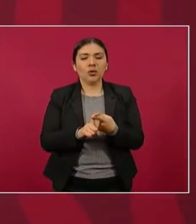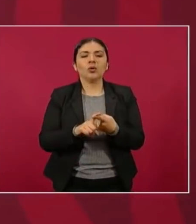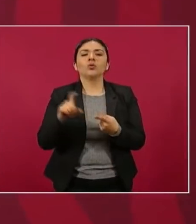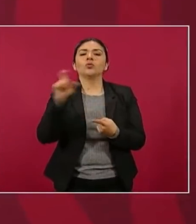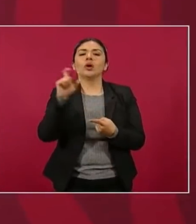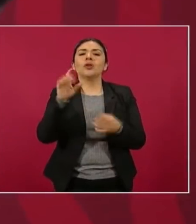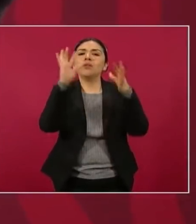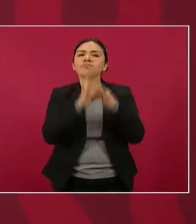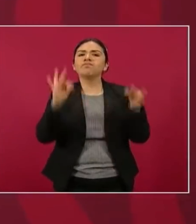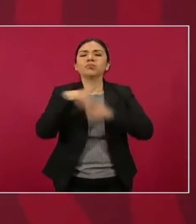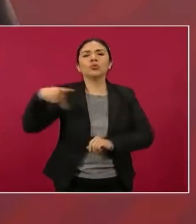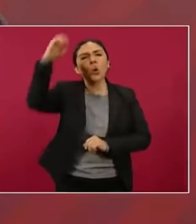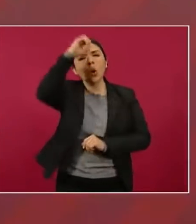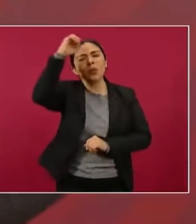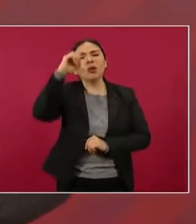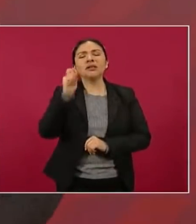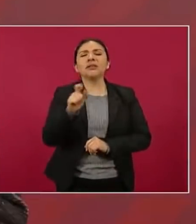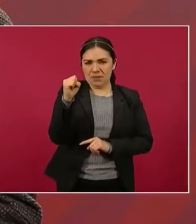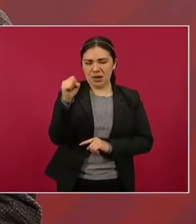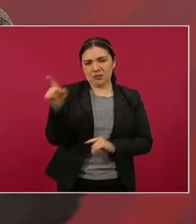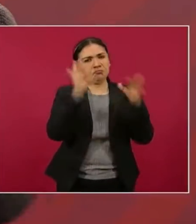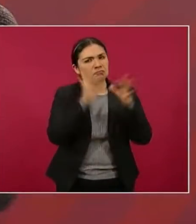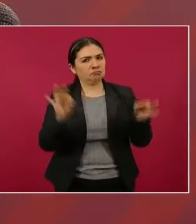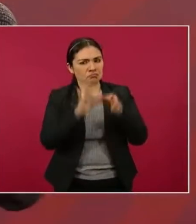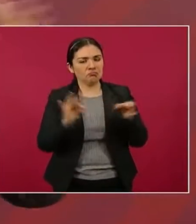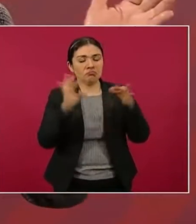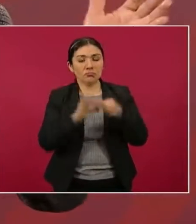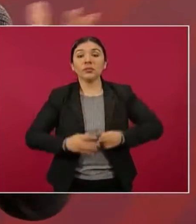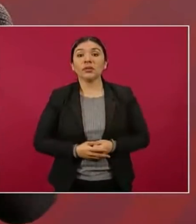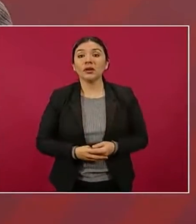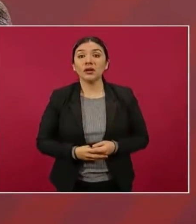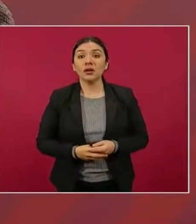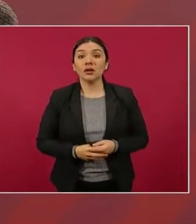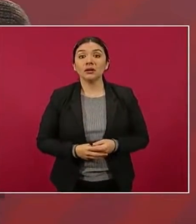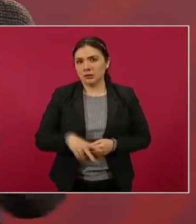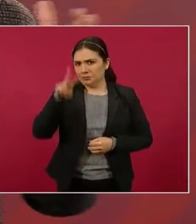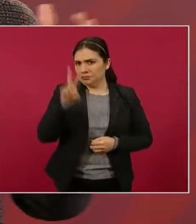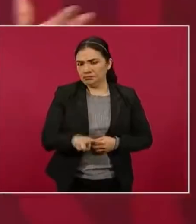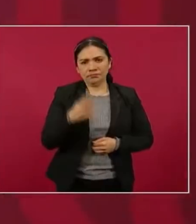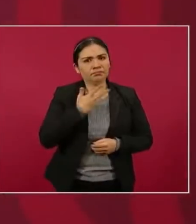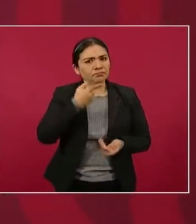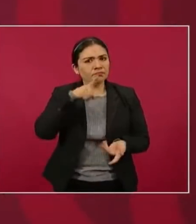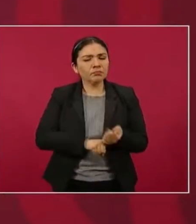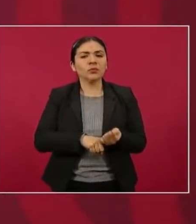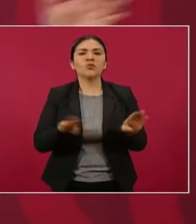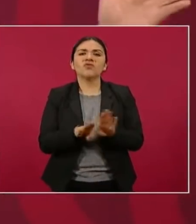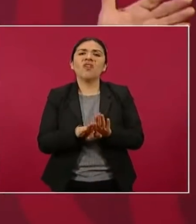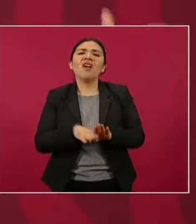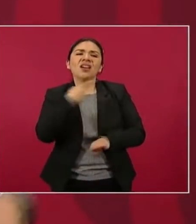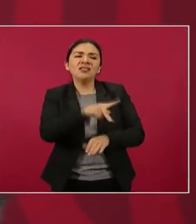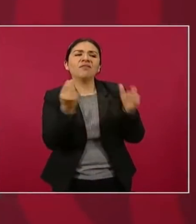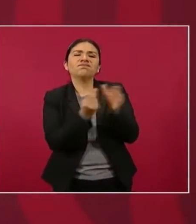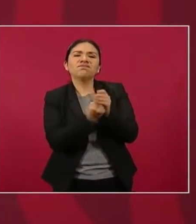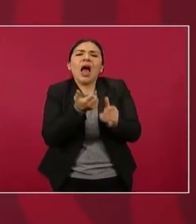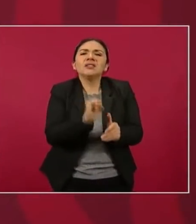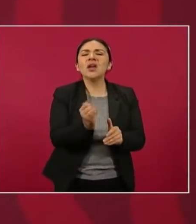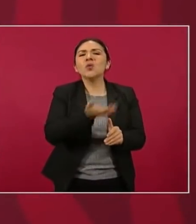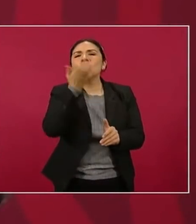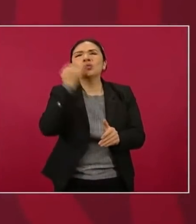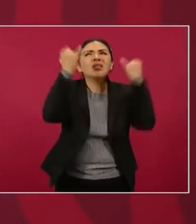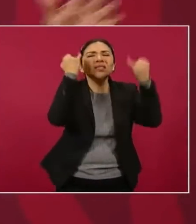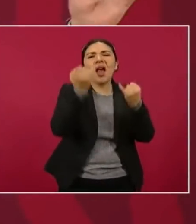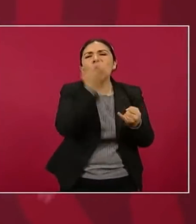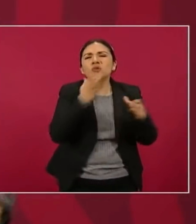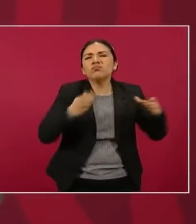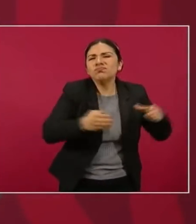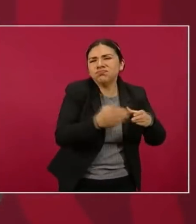opinión sobre lo de la Liga 23 de septiembre, y sin duda, ¿sí?, hay un componente conservador en todo esto. ¿Está usted loco?